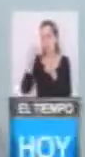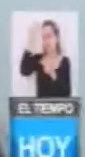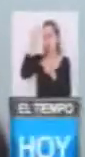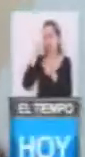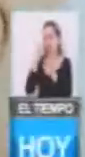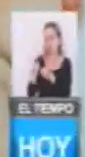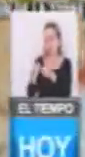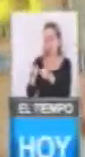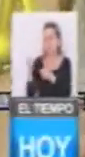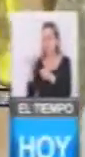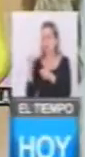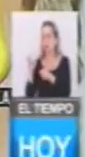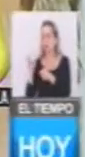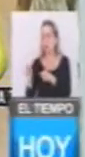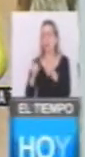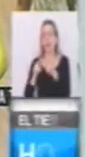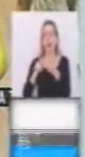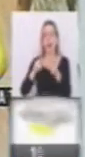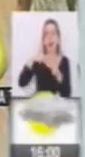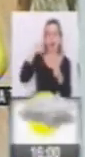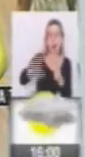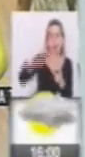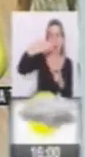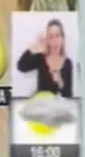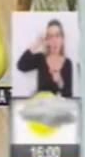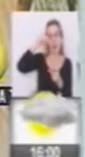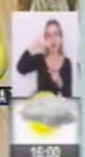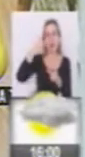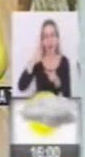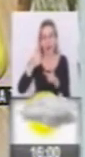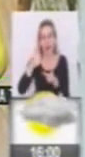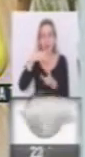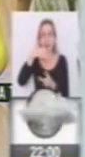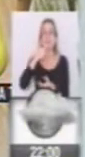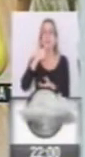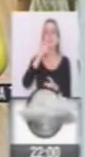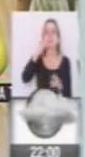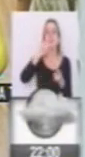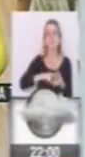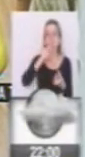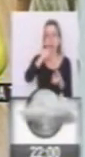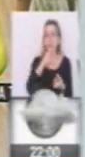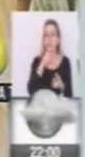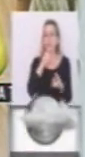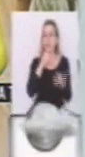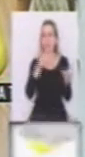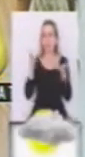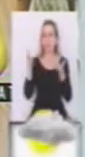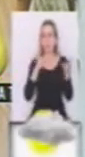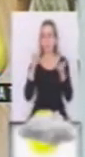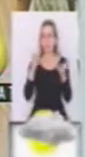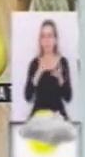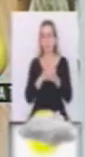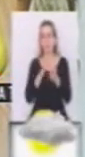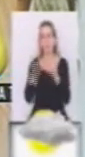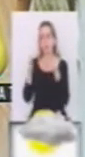parece, acá está la mujer de Massa, va más por cuestiones personales que por otra cosa, ¿no? ¿Se acuerdan lo que pasó con el asalto en Tigre y las